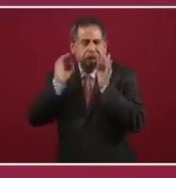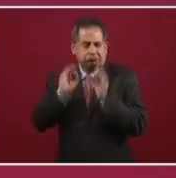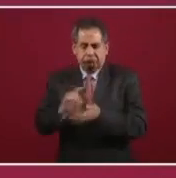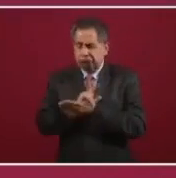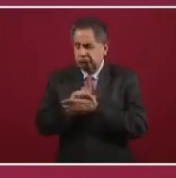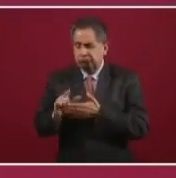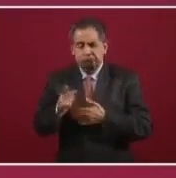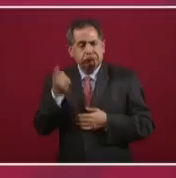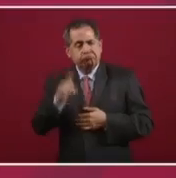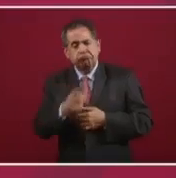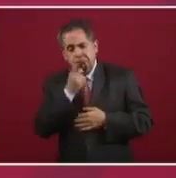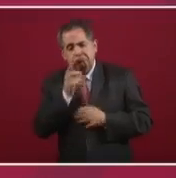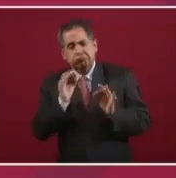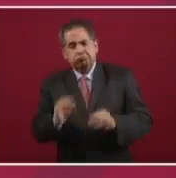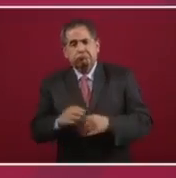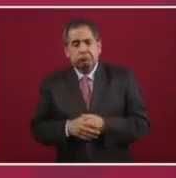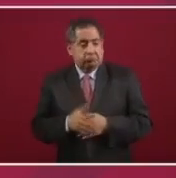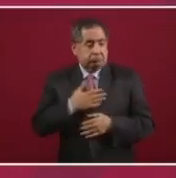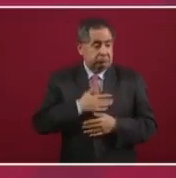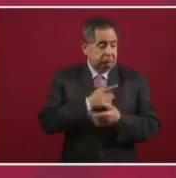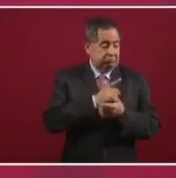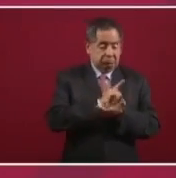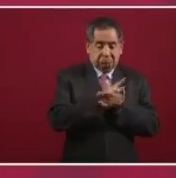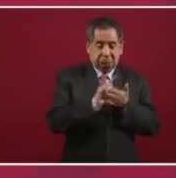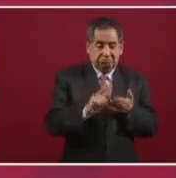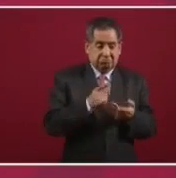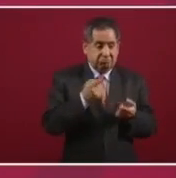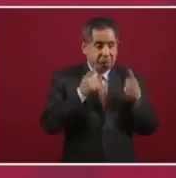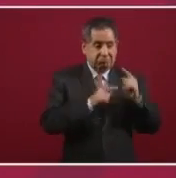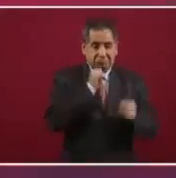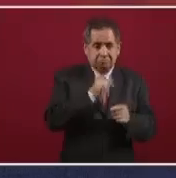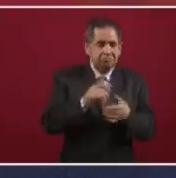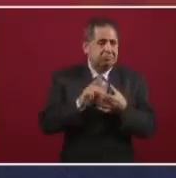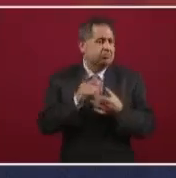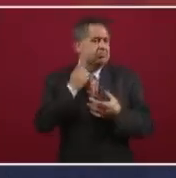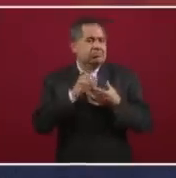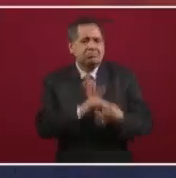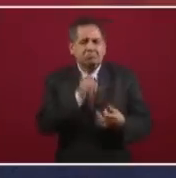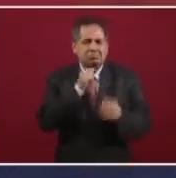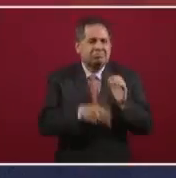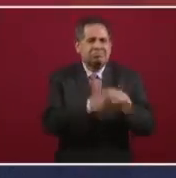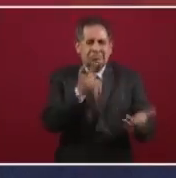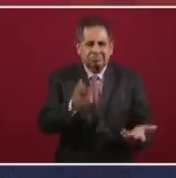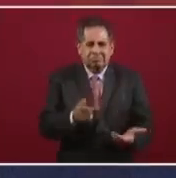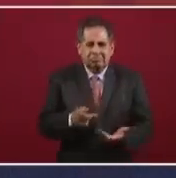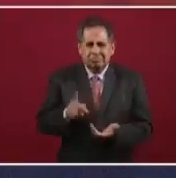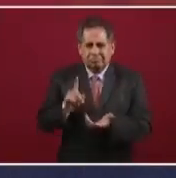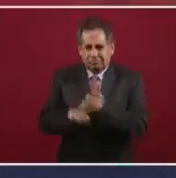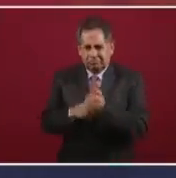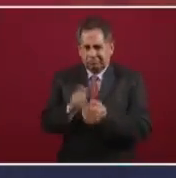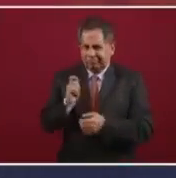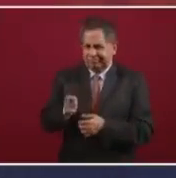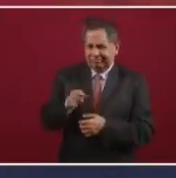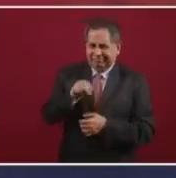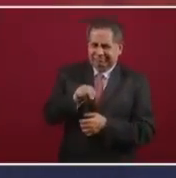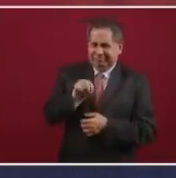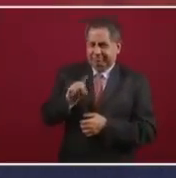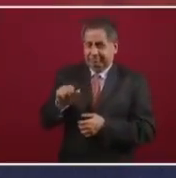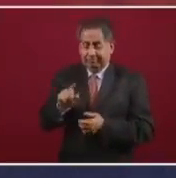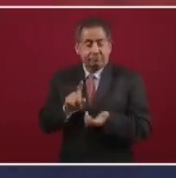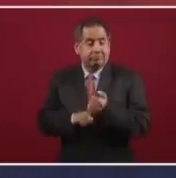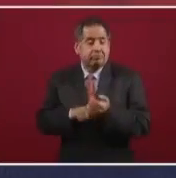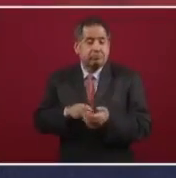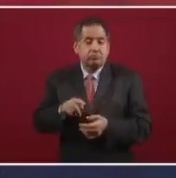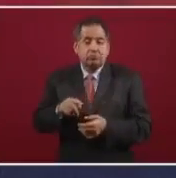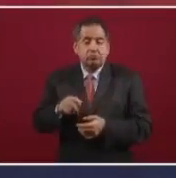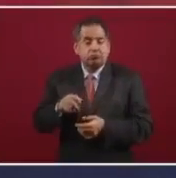tengo autoridad moral, no tengo autoridad política, no tengo nada, soy la nada